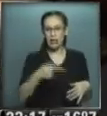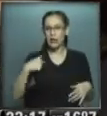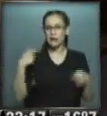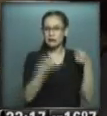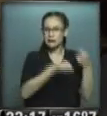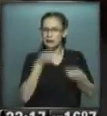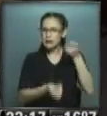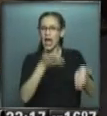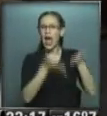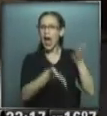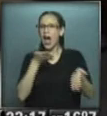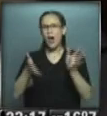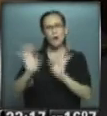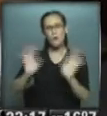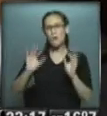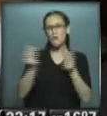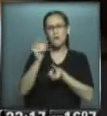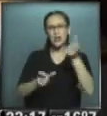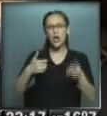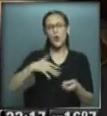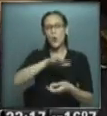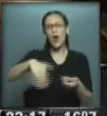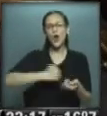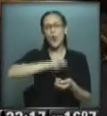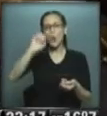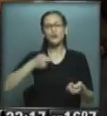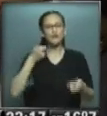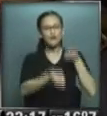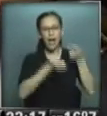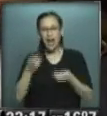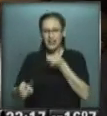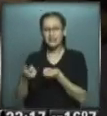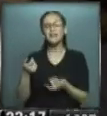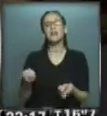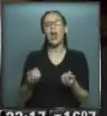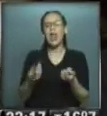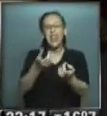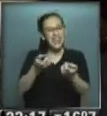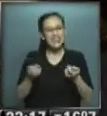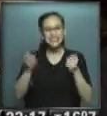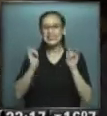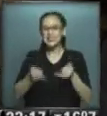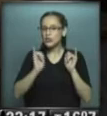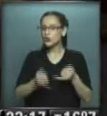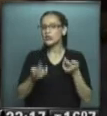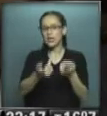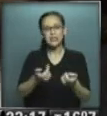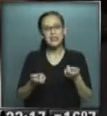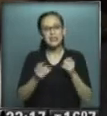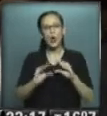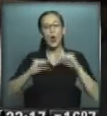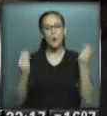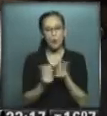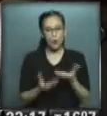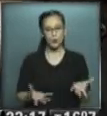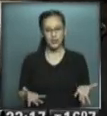a homosexuales en Rusia en estos momentos. Se llega por una necesidad imperiosa de nuestra comunidad